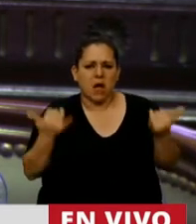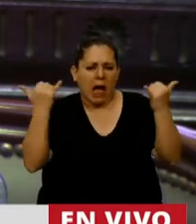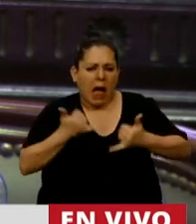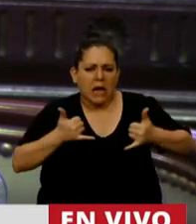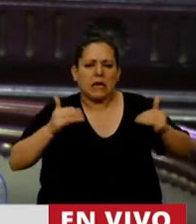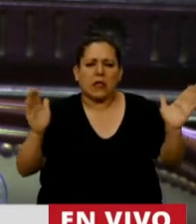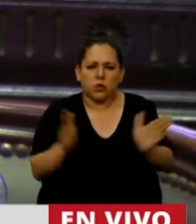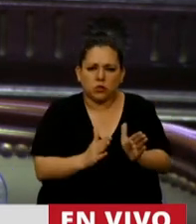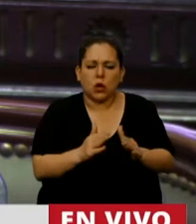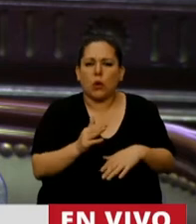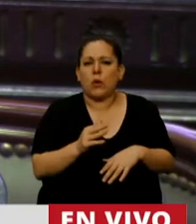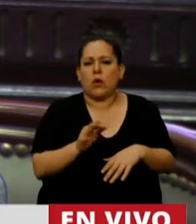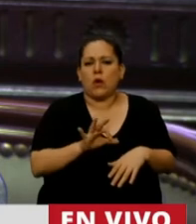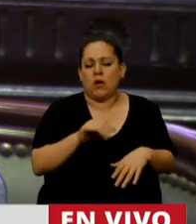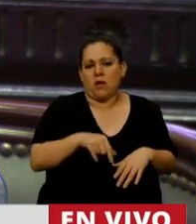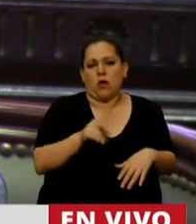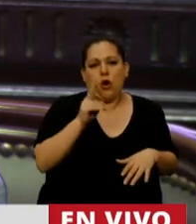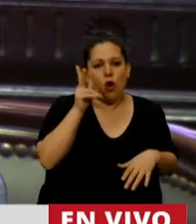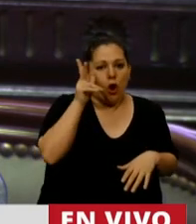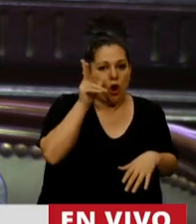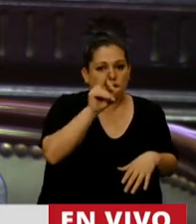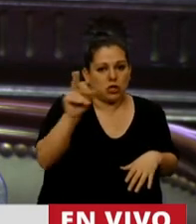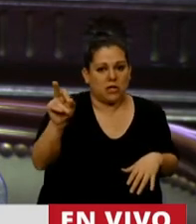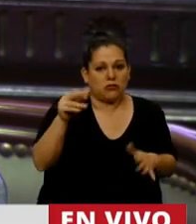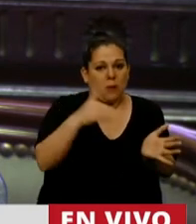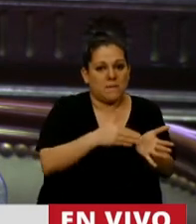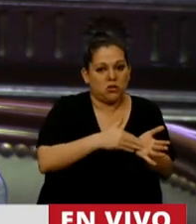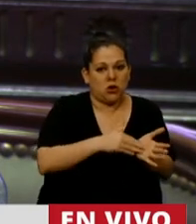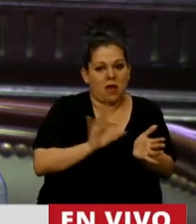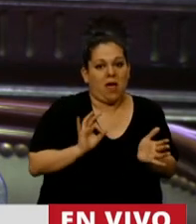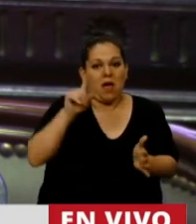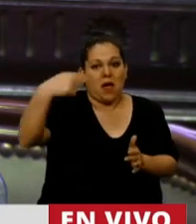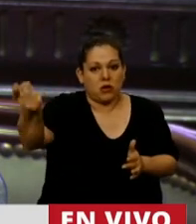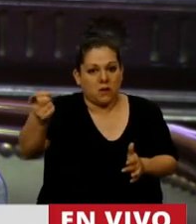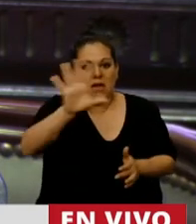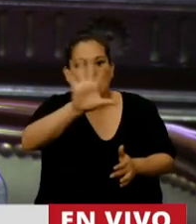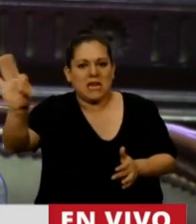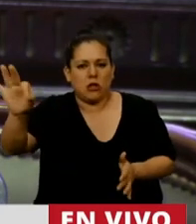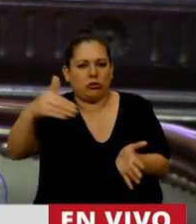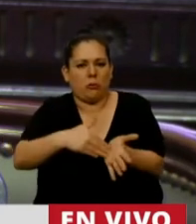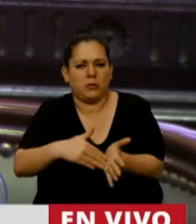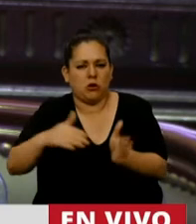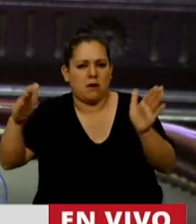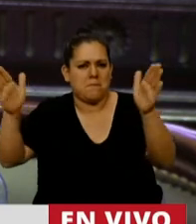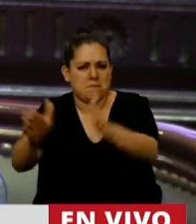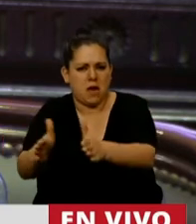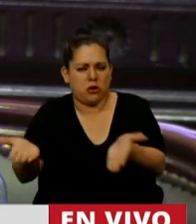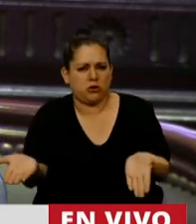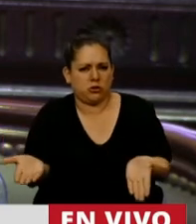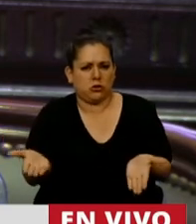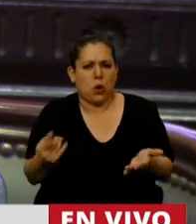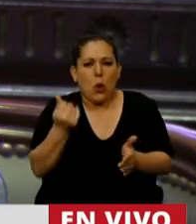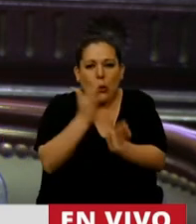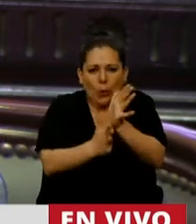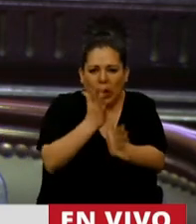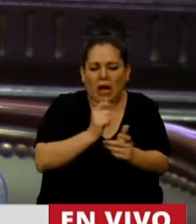reducción, el presupuesto 2020 era de 800 millones, el 2021 de 500 millones. becas estudiantiles, se duplica el